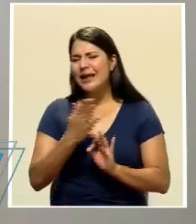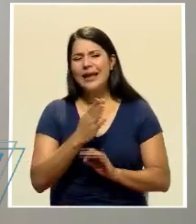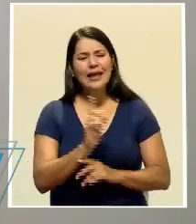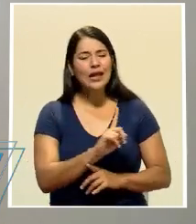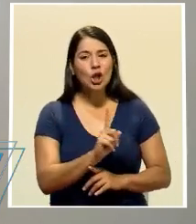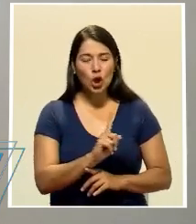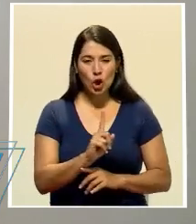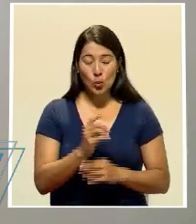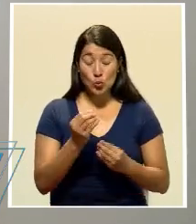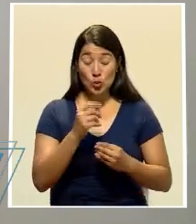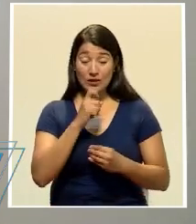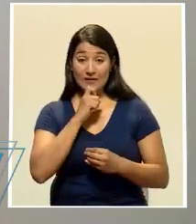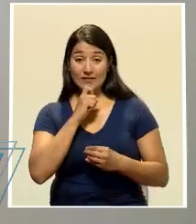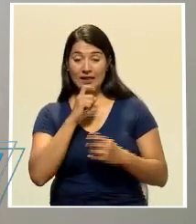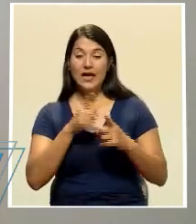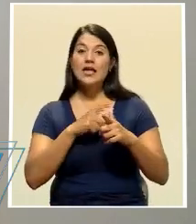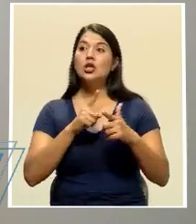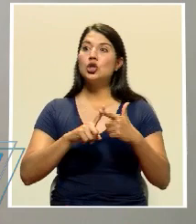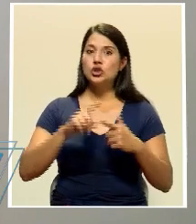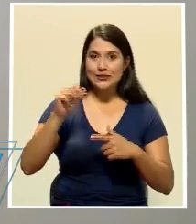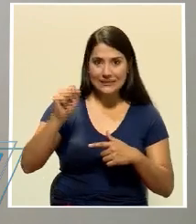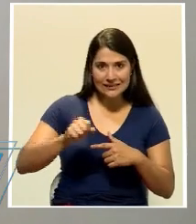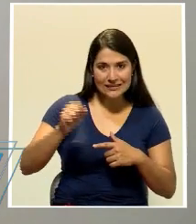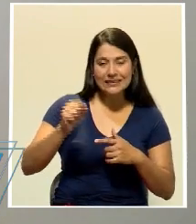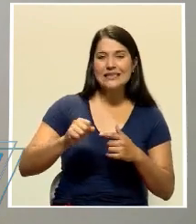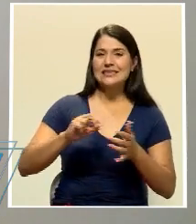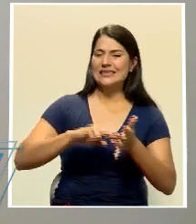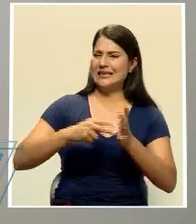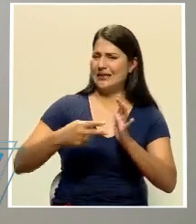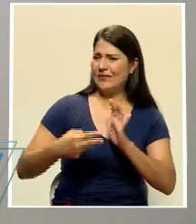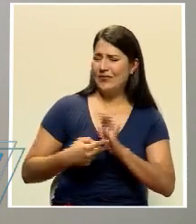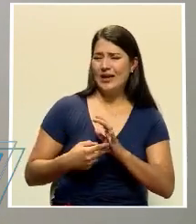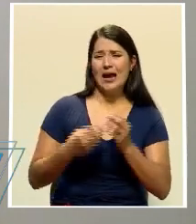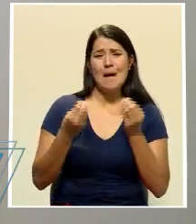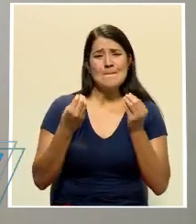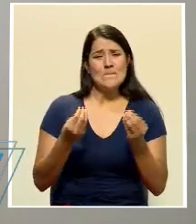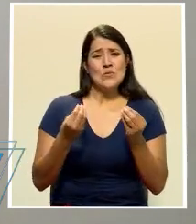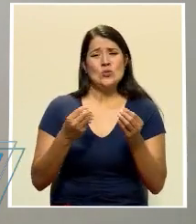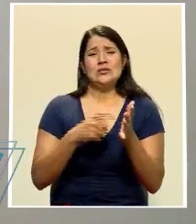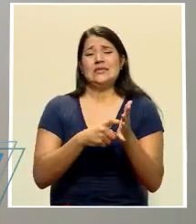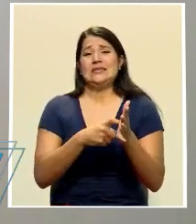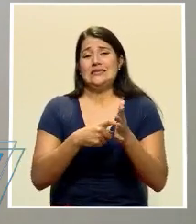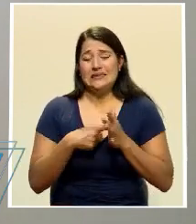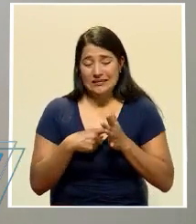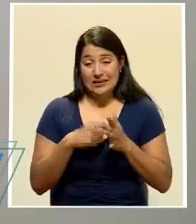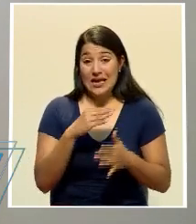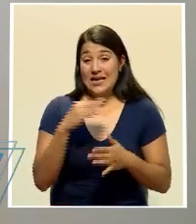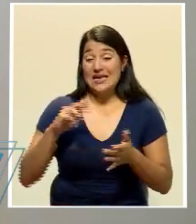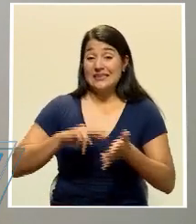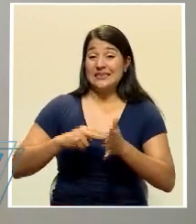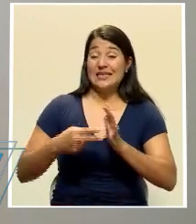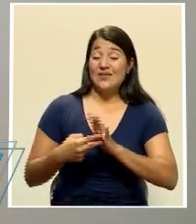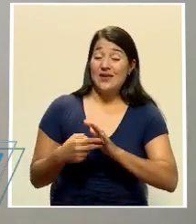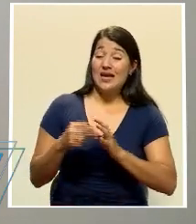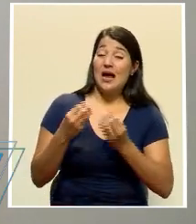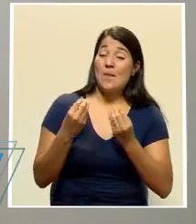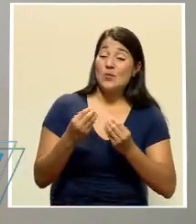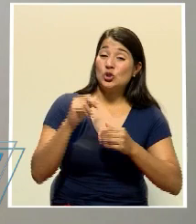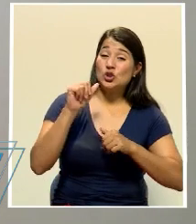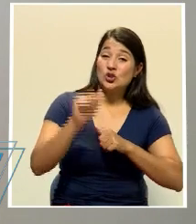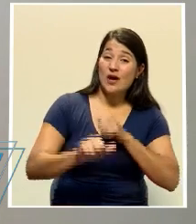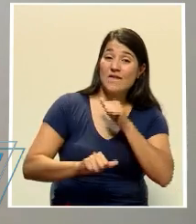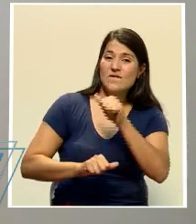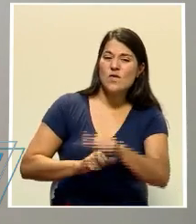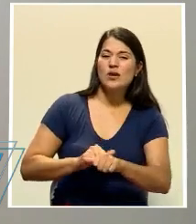es muy demandante y creo, insisto, en que implica un esfuerzo de